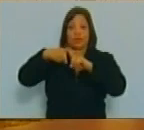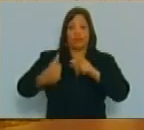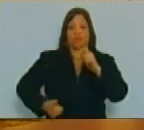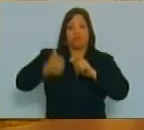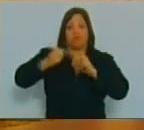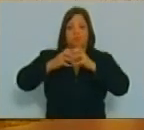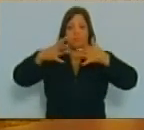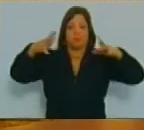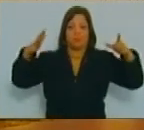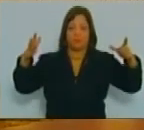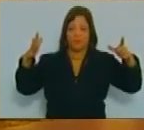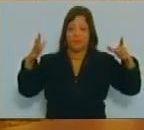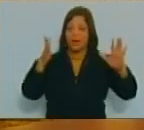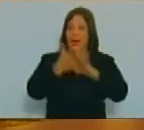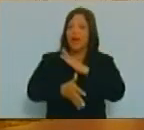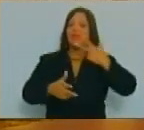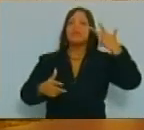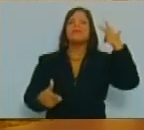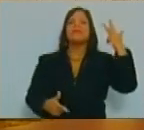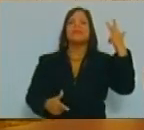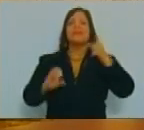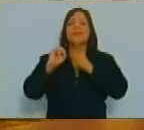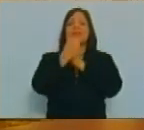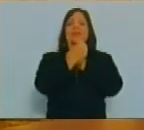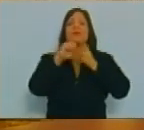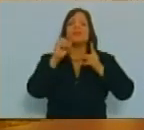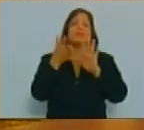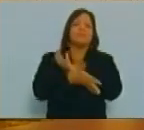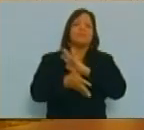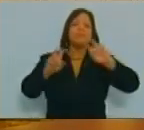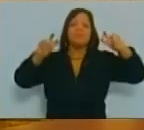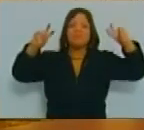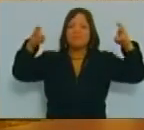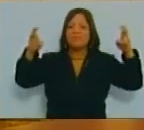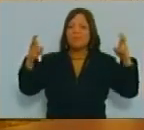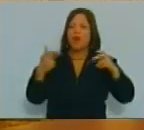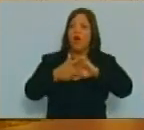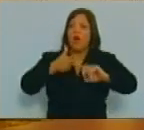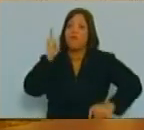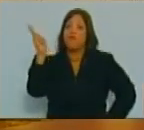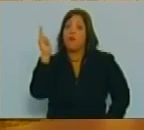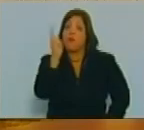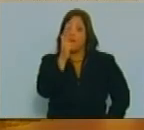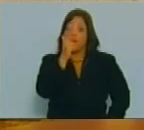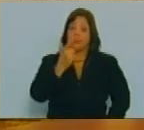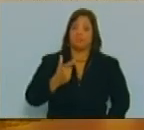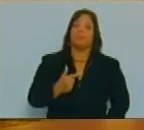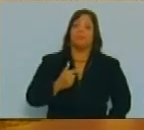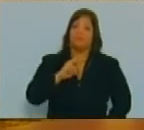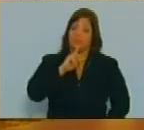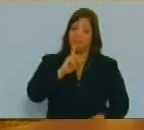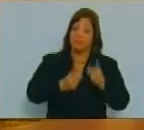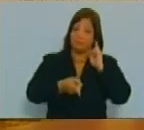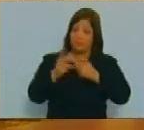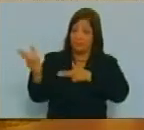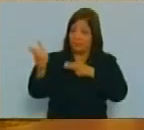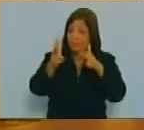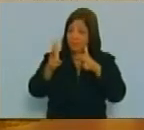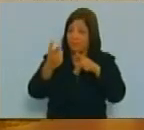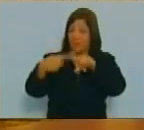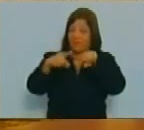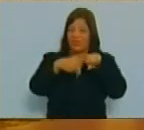situacionales en la posesión el uso de armas de fuego así como